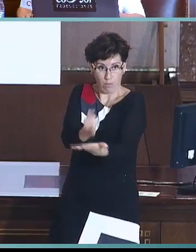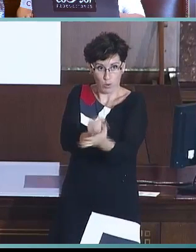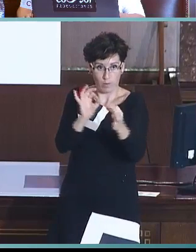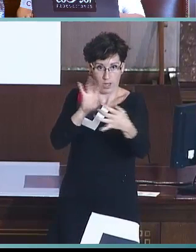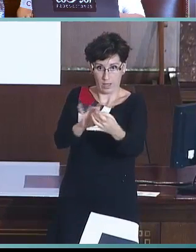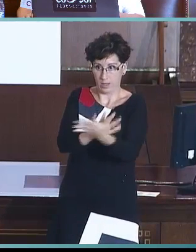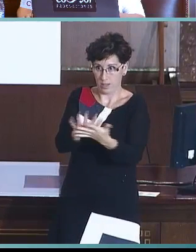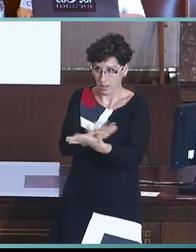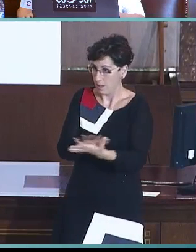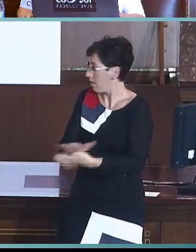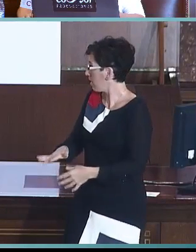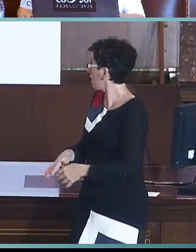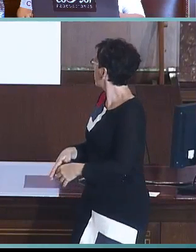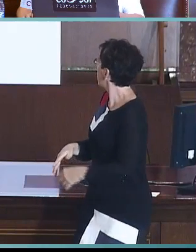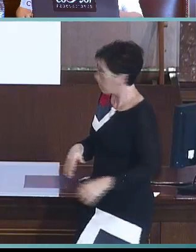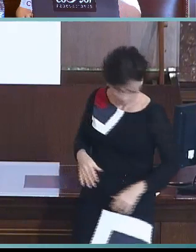signos.